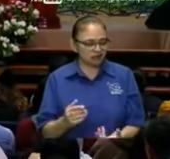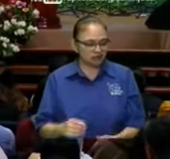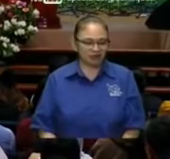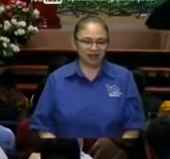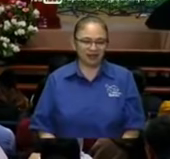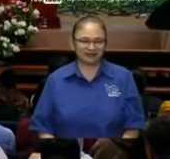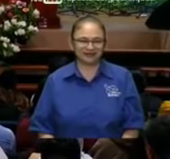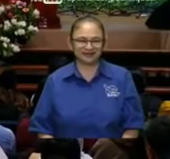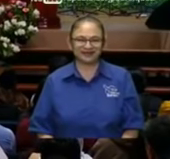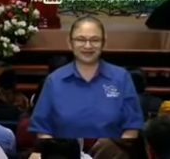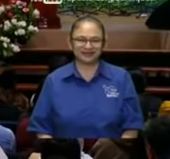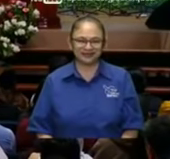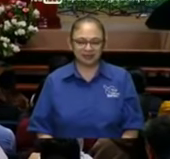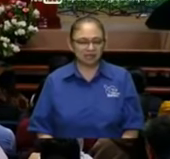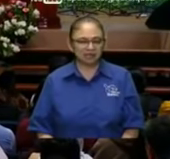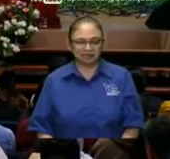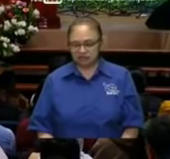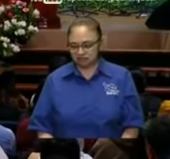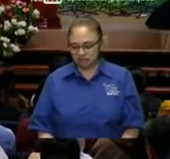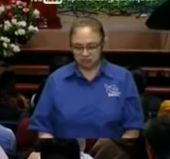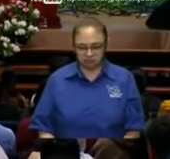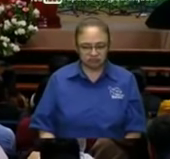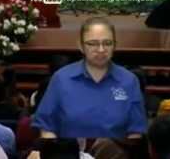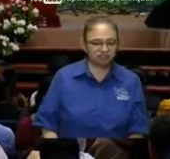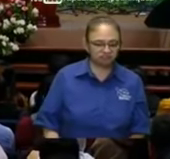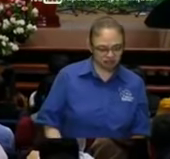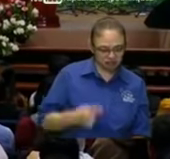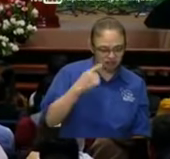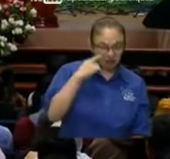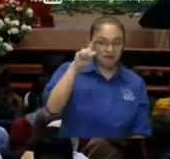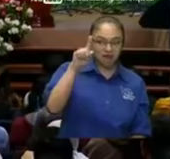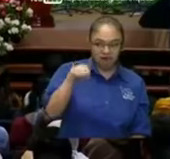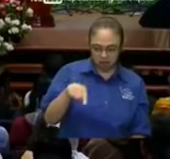Y habla con la otra. ¿Ya la viste? ¿Cómo viene?